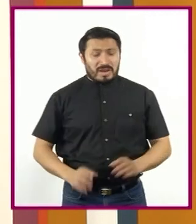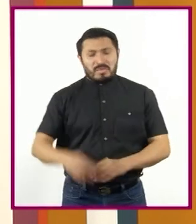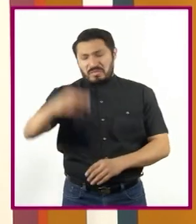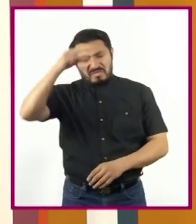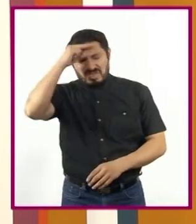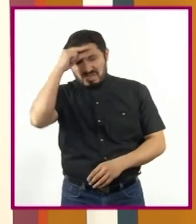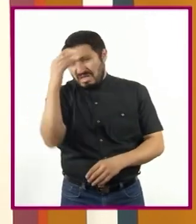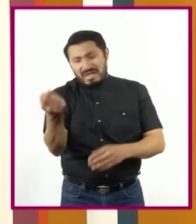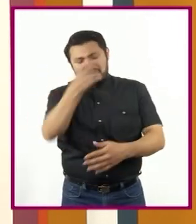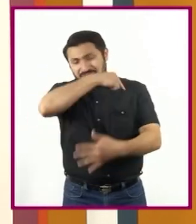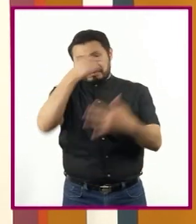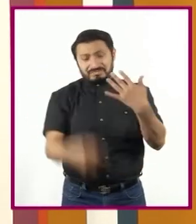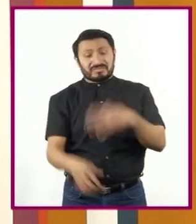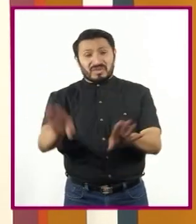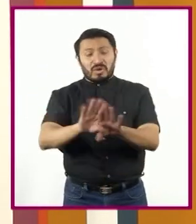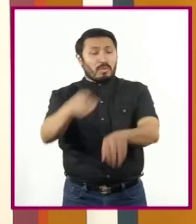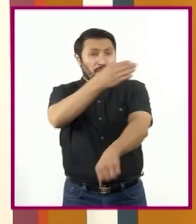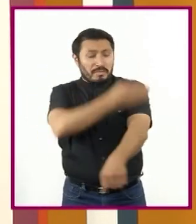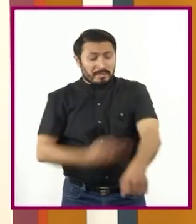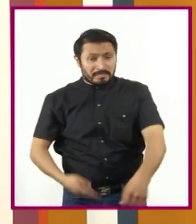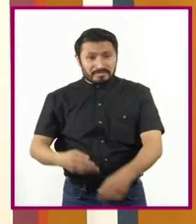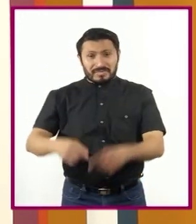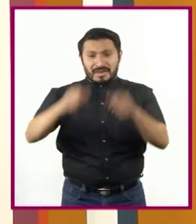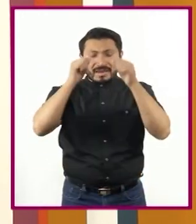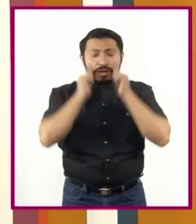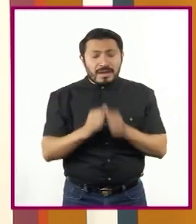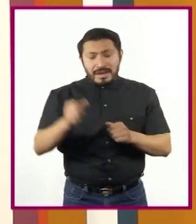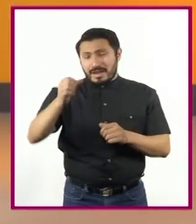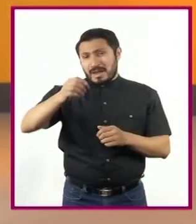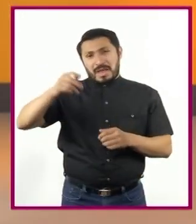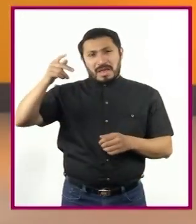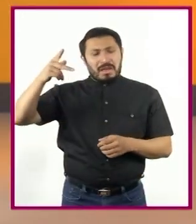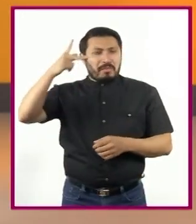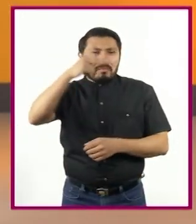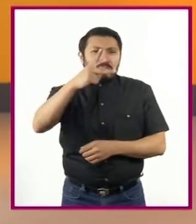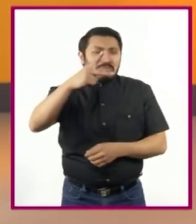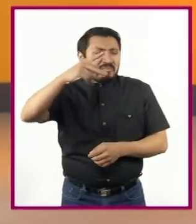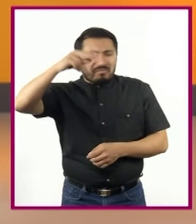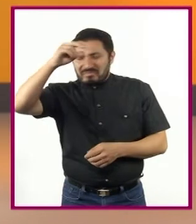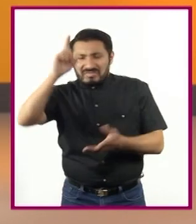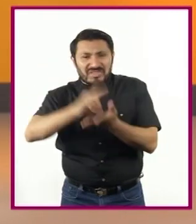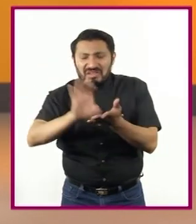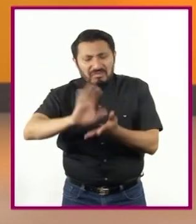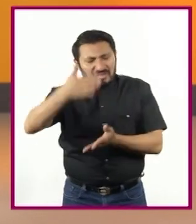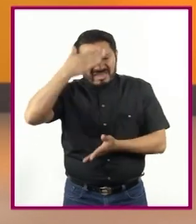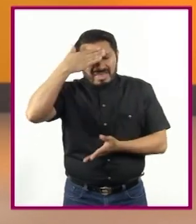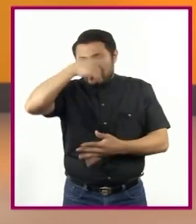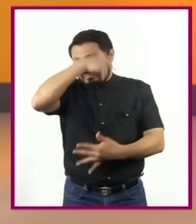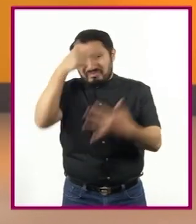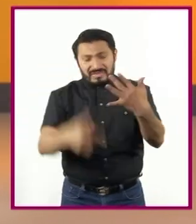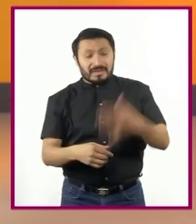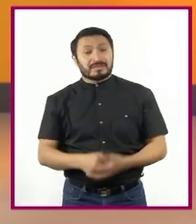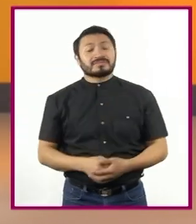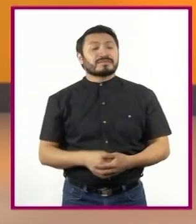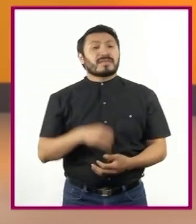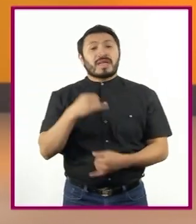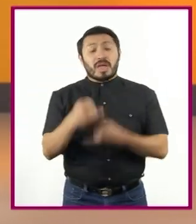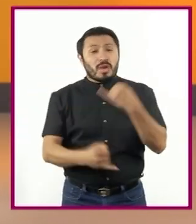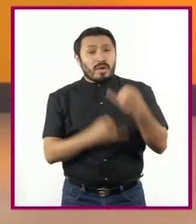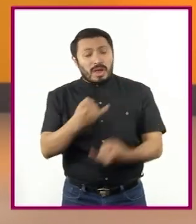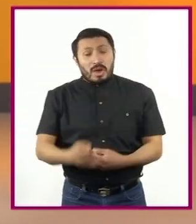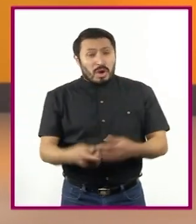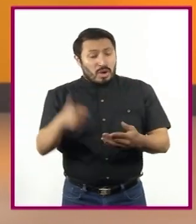amputaciones, ceguera, parálisis cerebral y discapacidades intelectuales. Los Juegos Paralímpicos en un inicio estuvieron